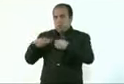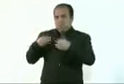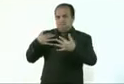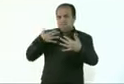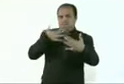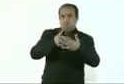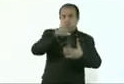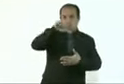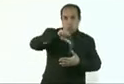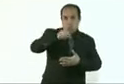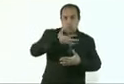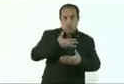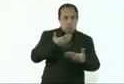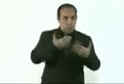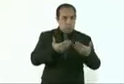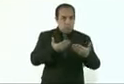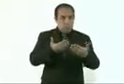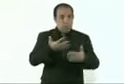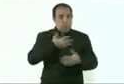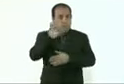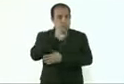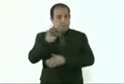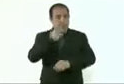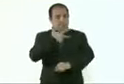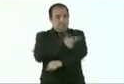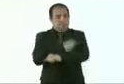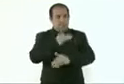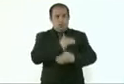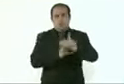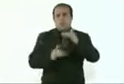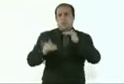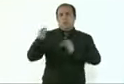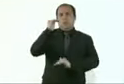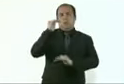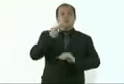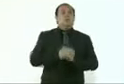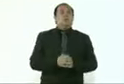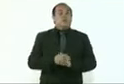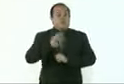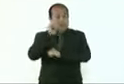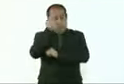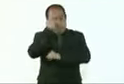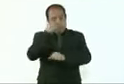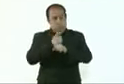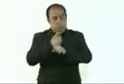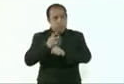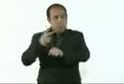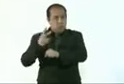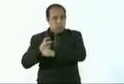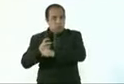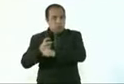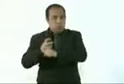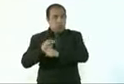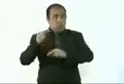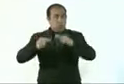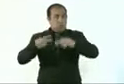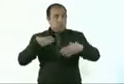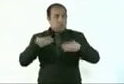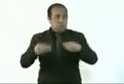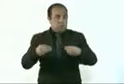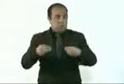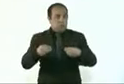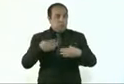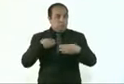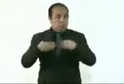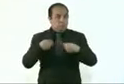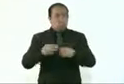que tenemos un porcentaje de vacunación altísimo. O sea, recuerden que en la primera y en la segunda ola pues